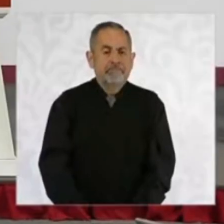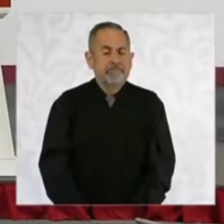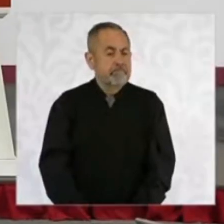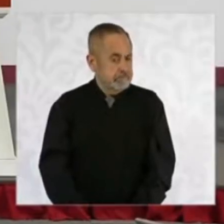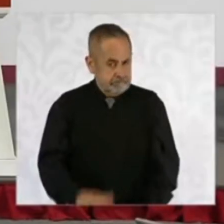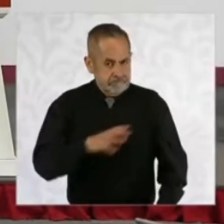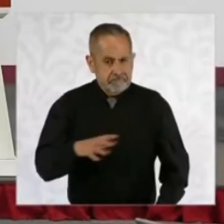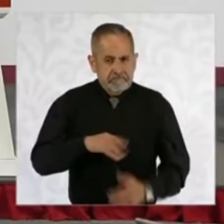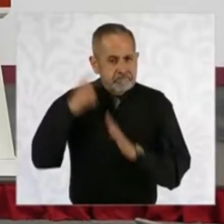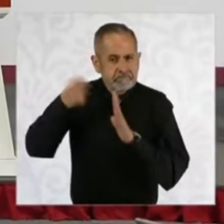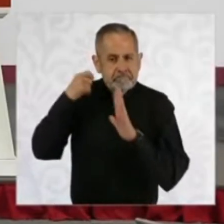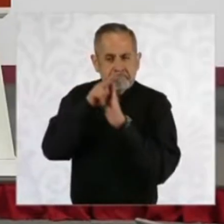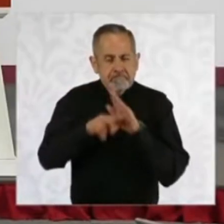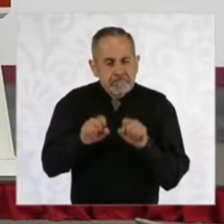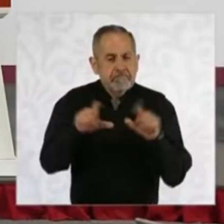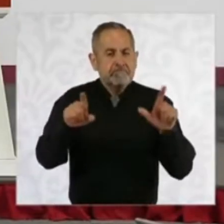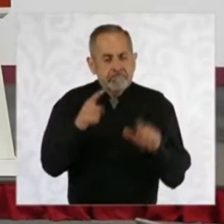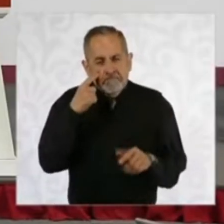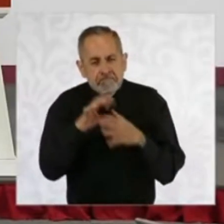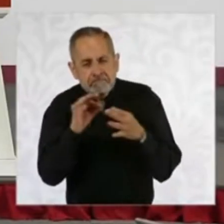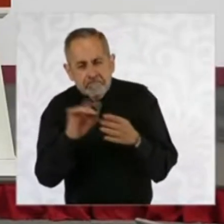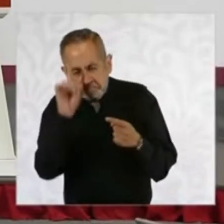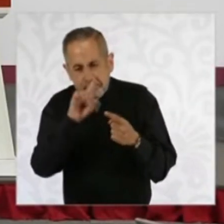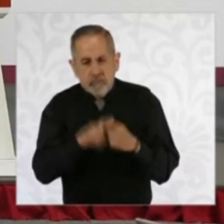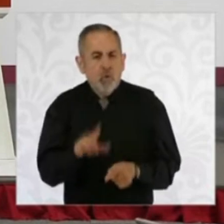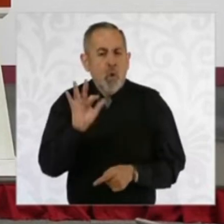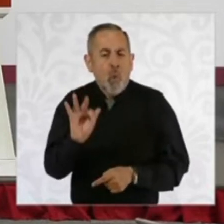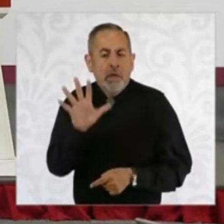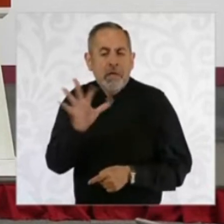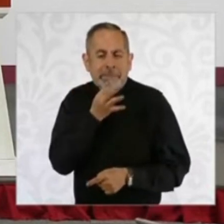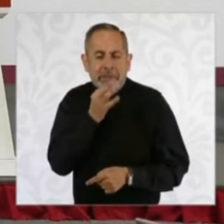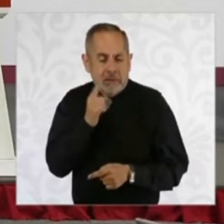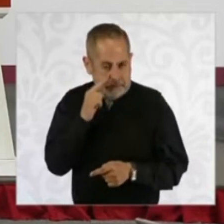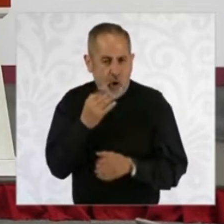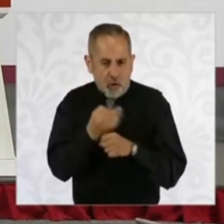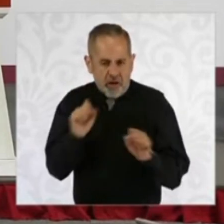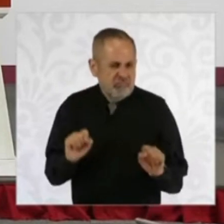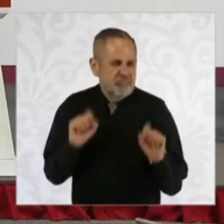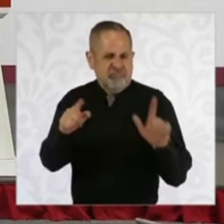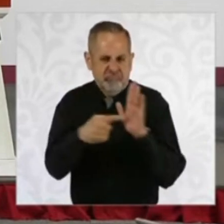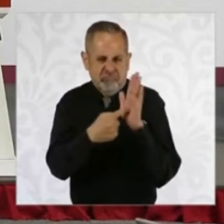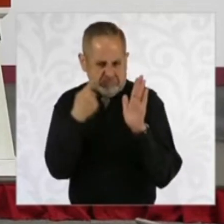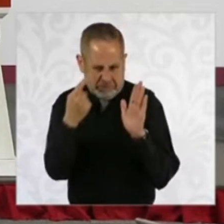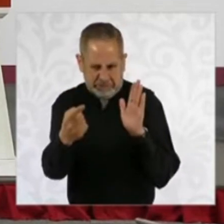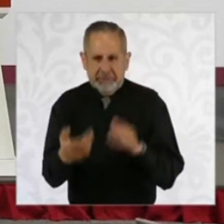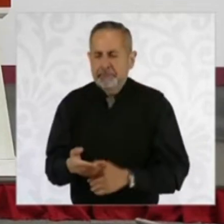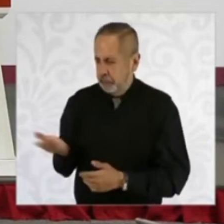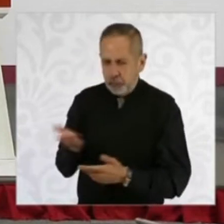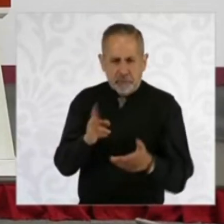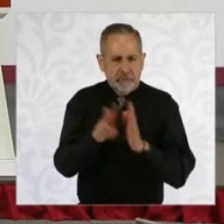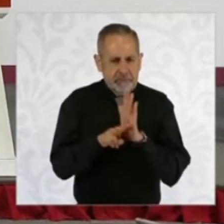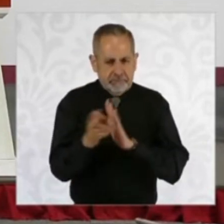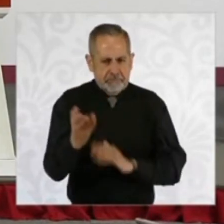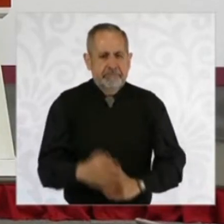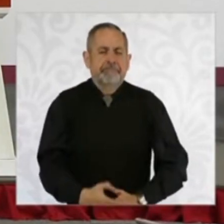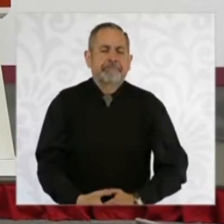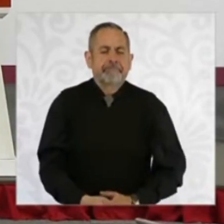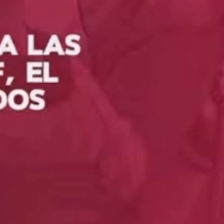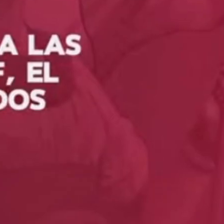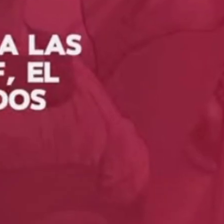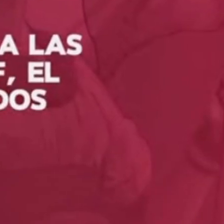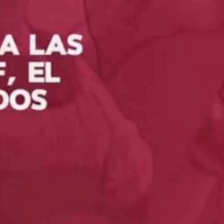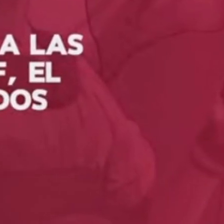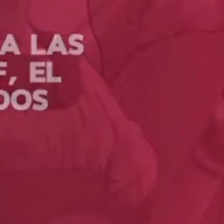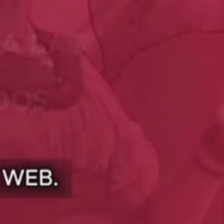un pequeño video tutorial de 45 segundos que vamos a presentar a ustedes. Por favor. Tu registro en